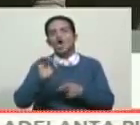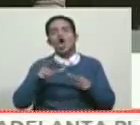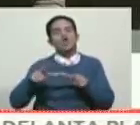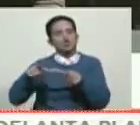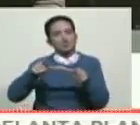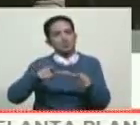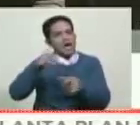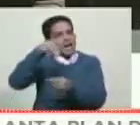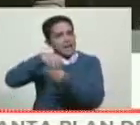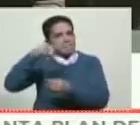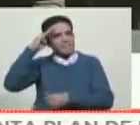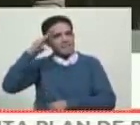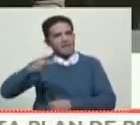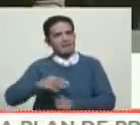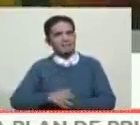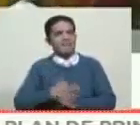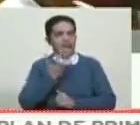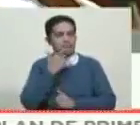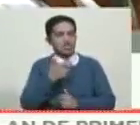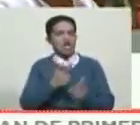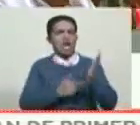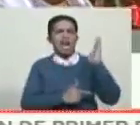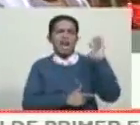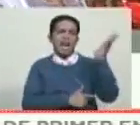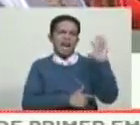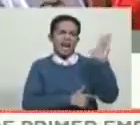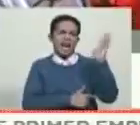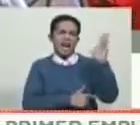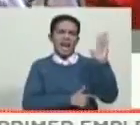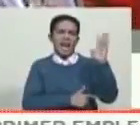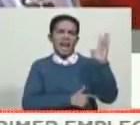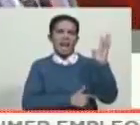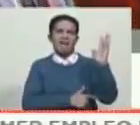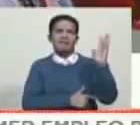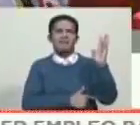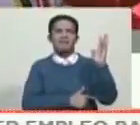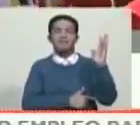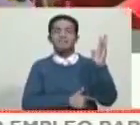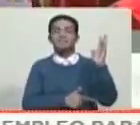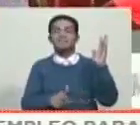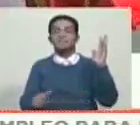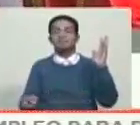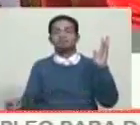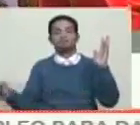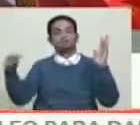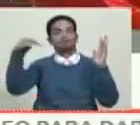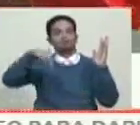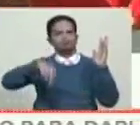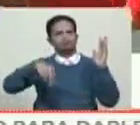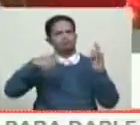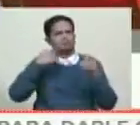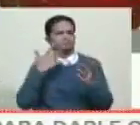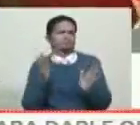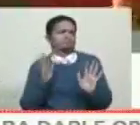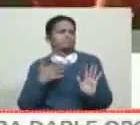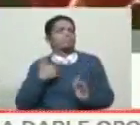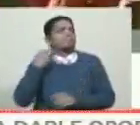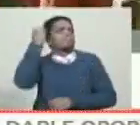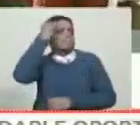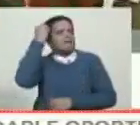cuando los portazotana estén hablando bolsería, se para alguien con la constitución a leerle el 233. Digo yo, no sé.